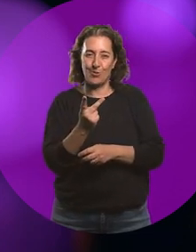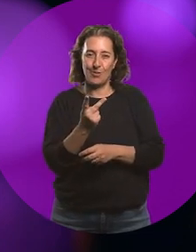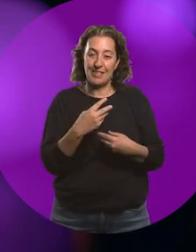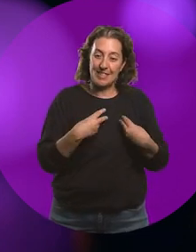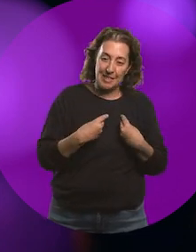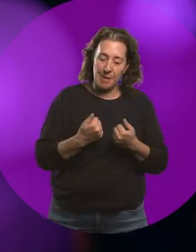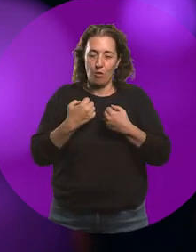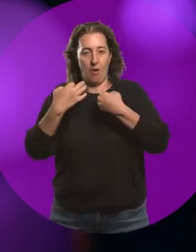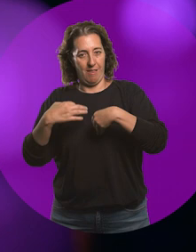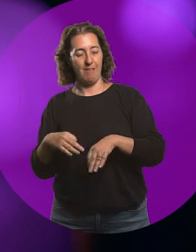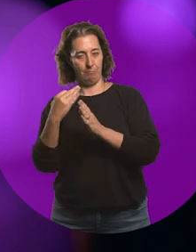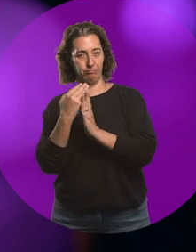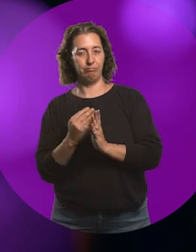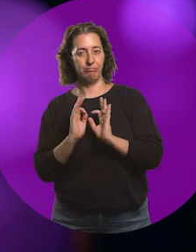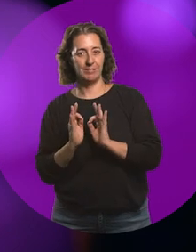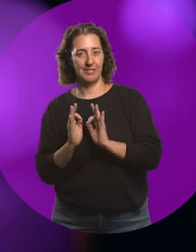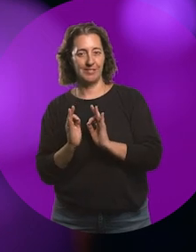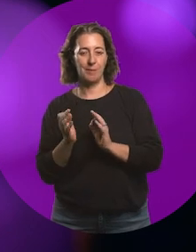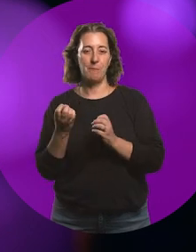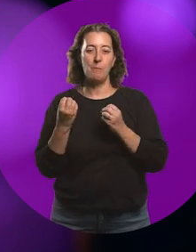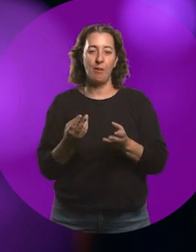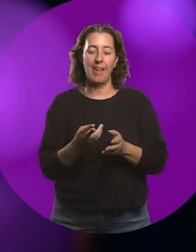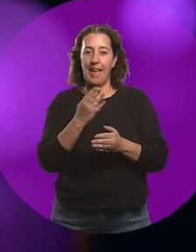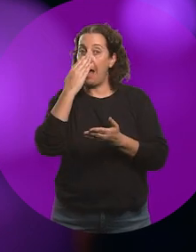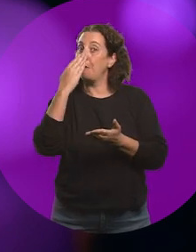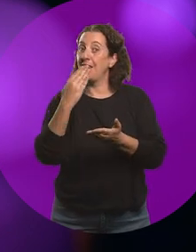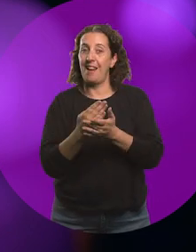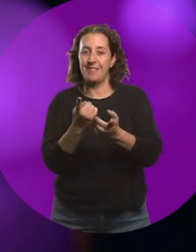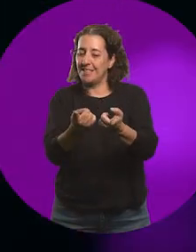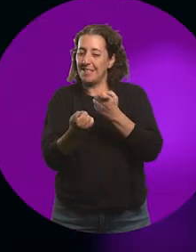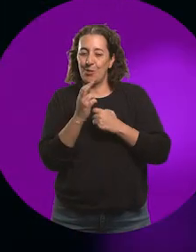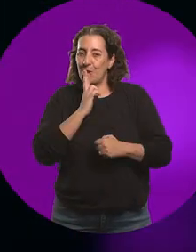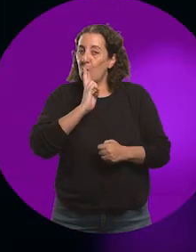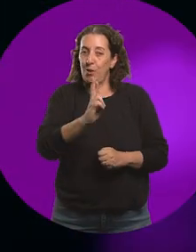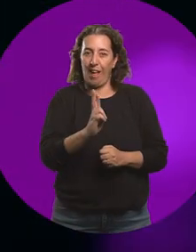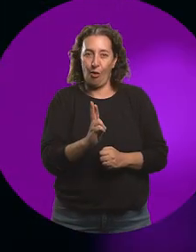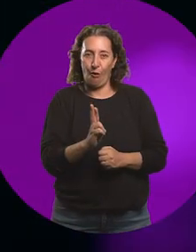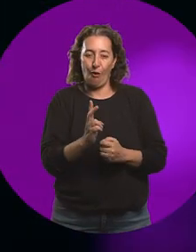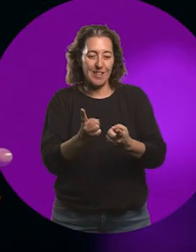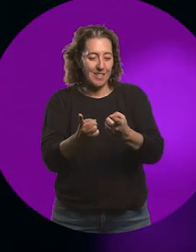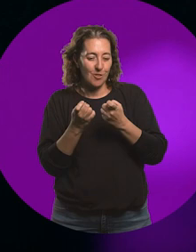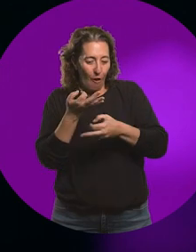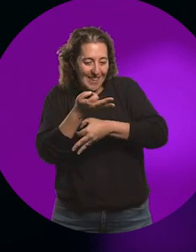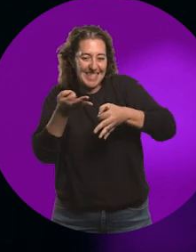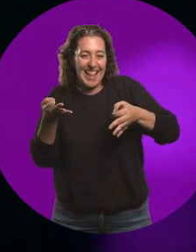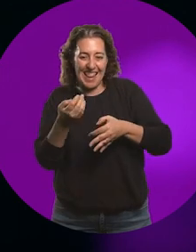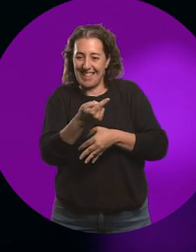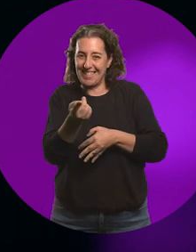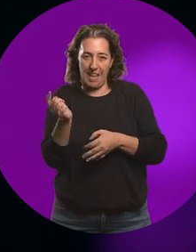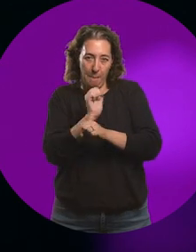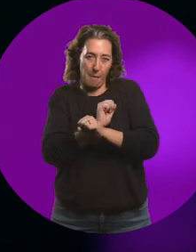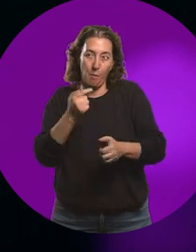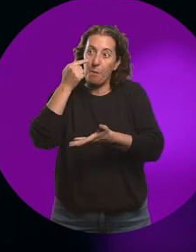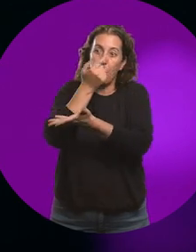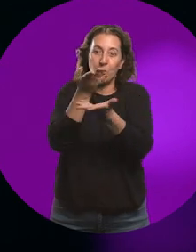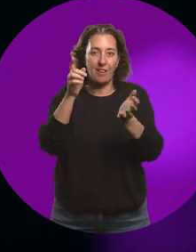Porque el resultado yo lo tengo que obtener. Yo tengo que obtener ese producto de excelencia para poner en el escenario.